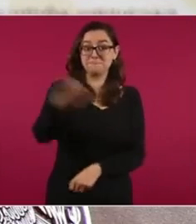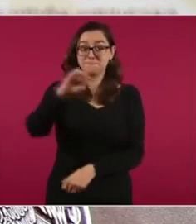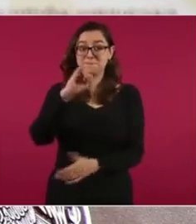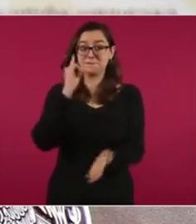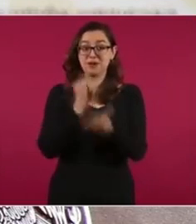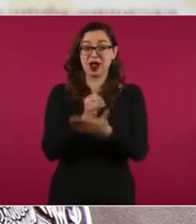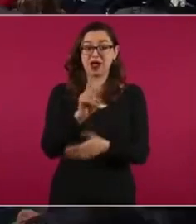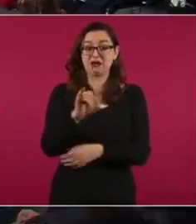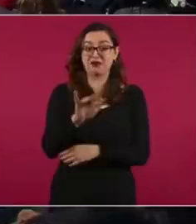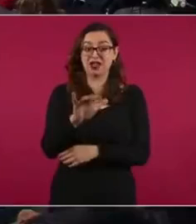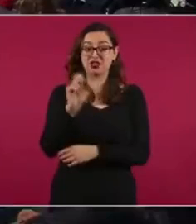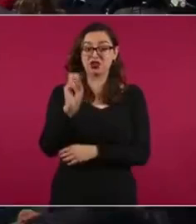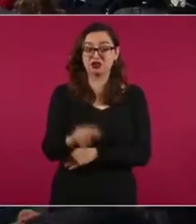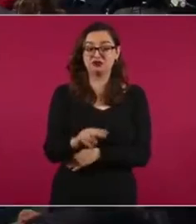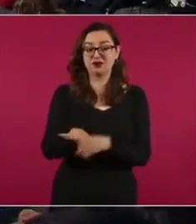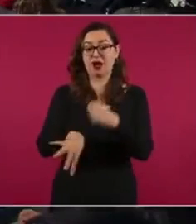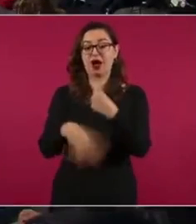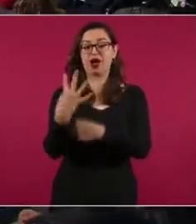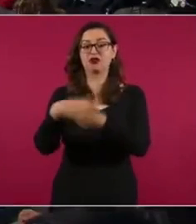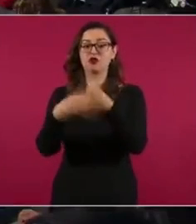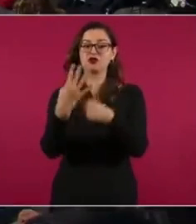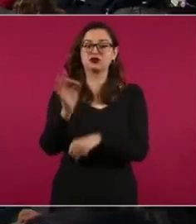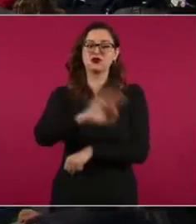con tremendos daños